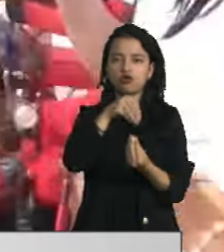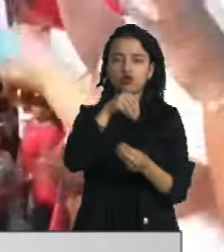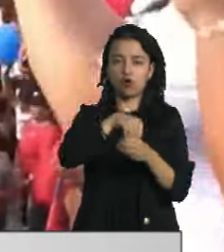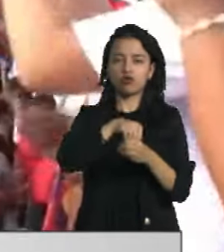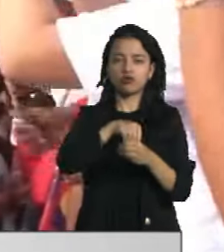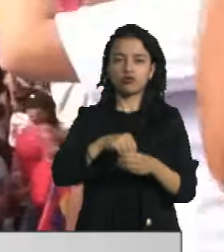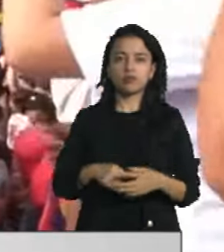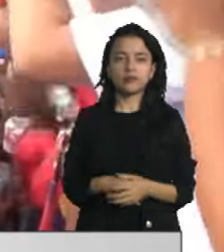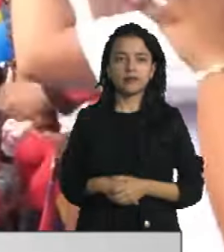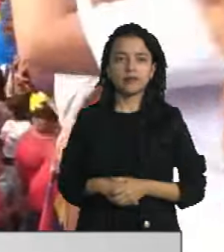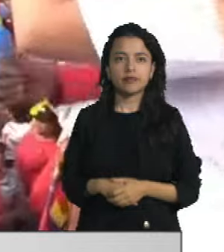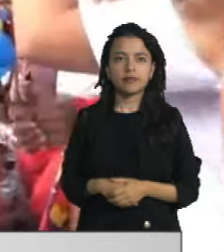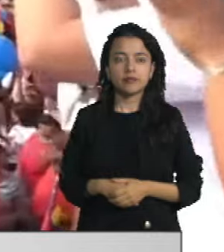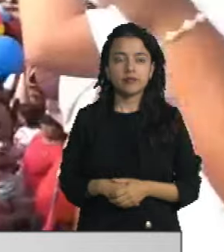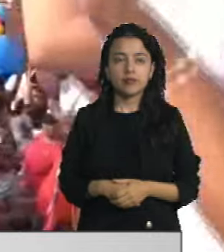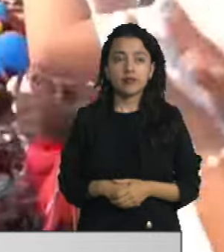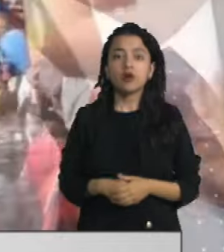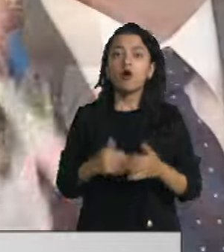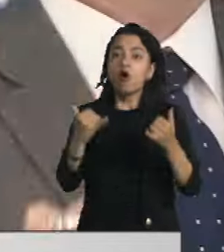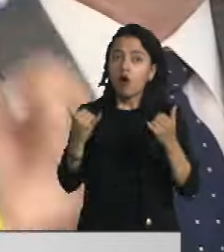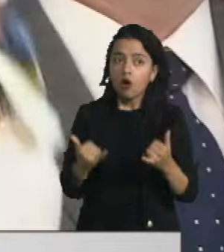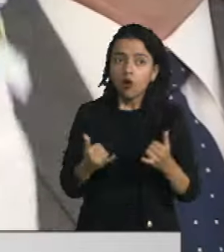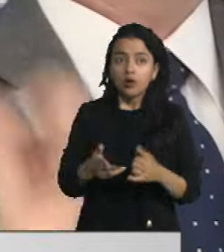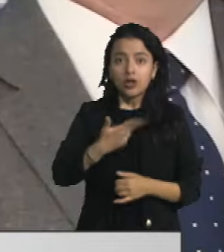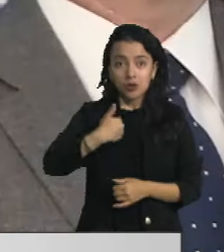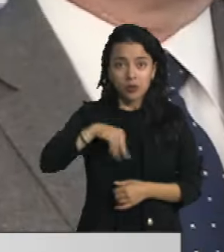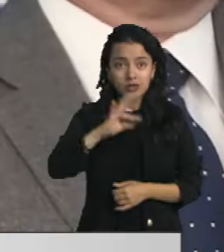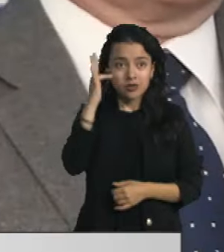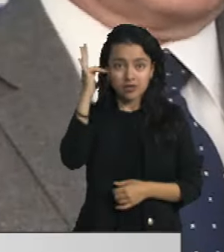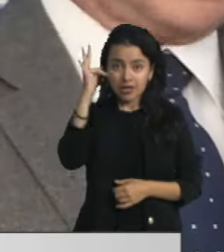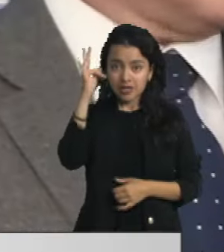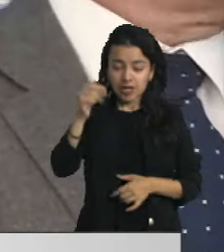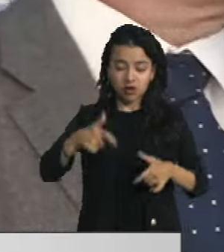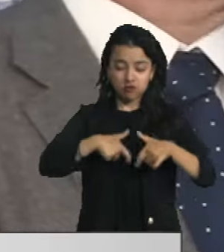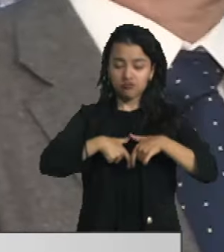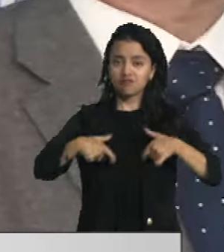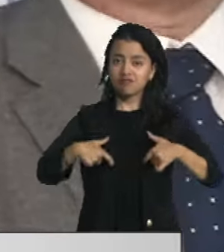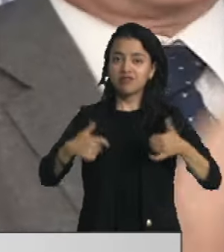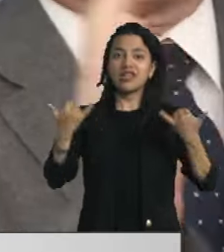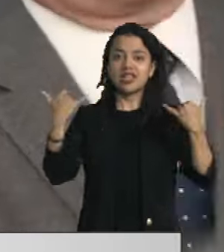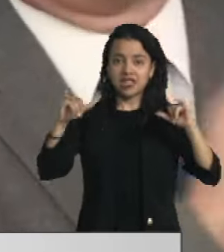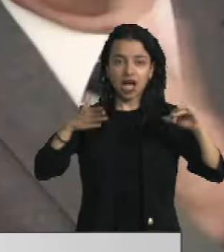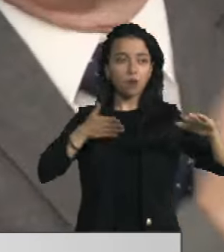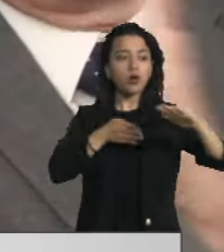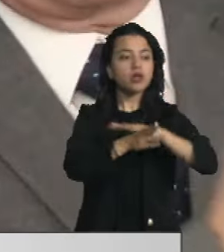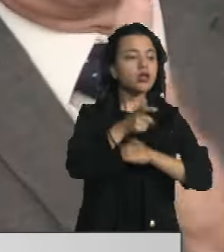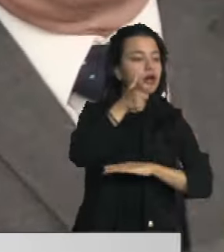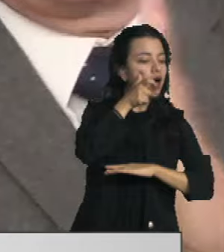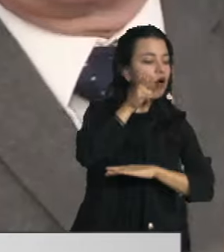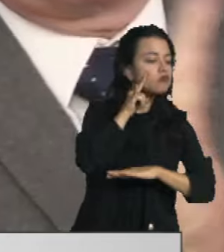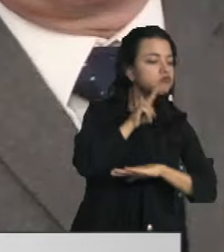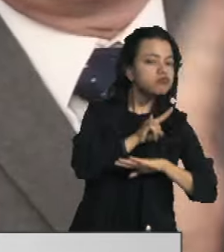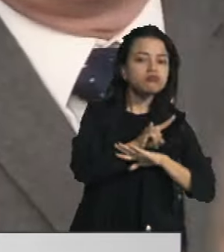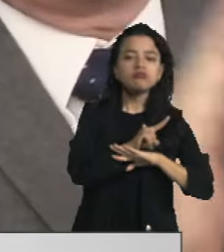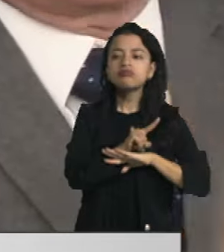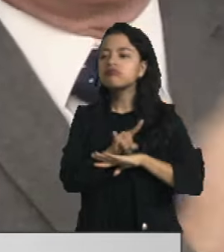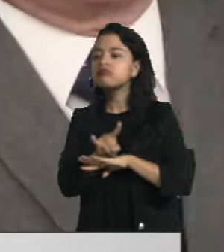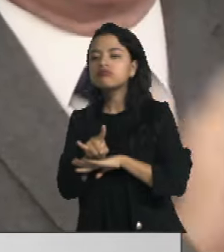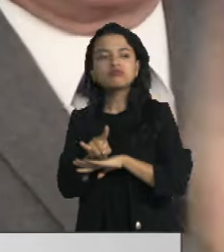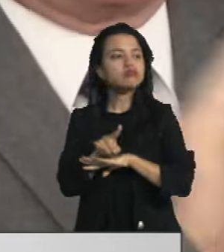su totalidad y hoy nuestros testigos tendrán sus credenciales. Que para que puedan estar